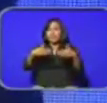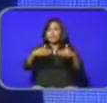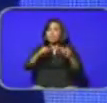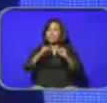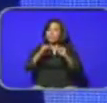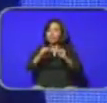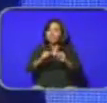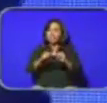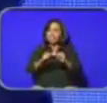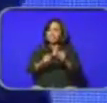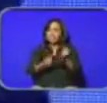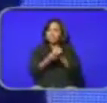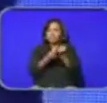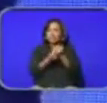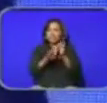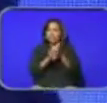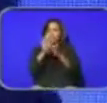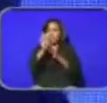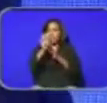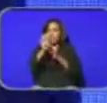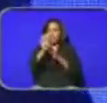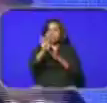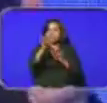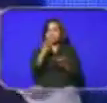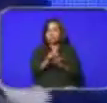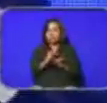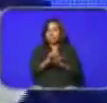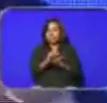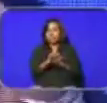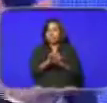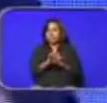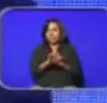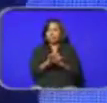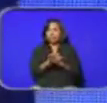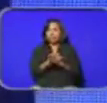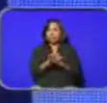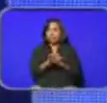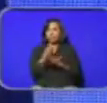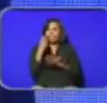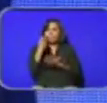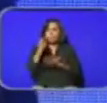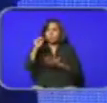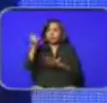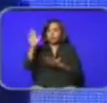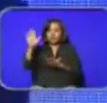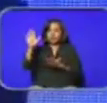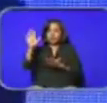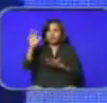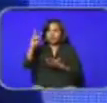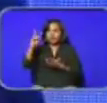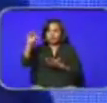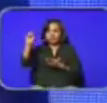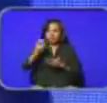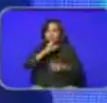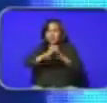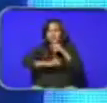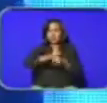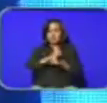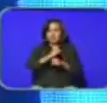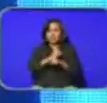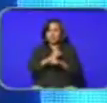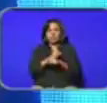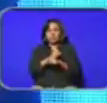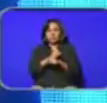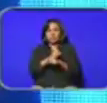económico. Hemos visto en los últimos, por decir algo, 15 o 20 años, cómo, como producto